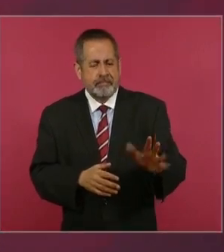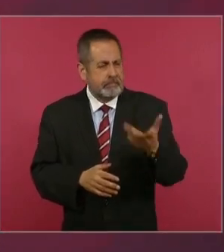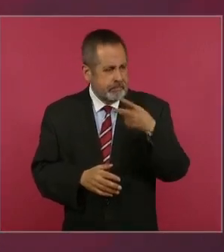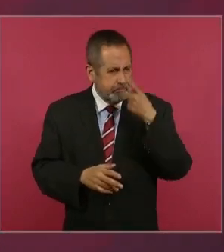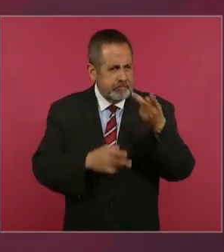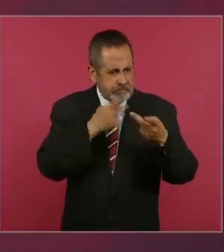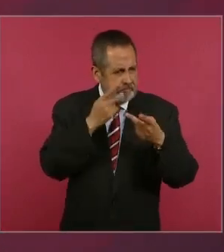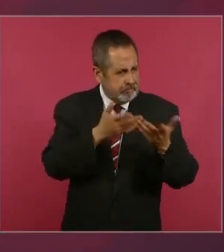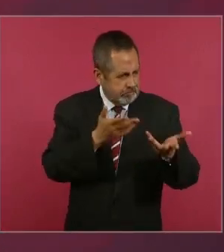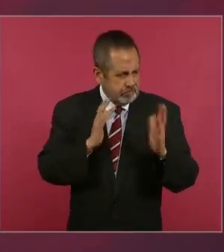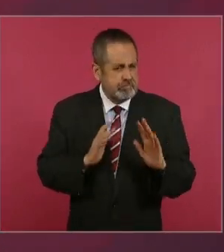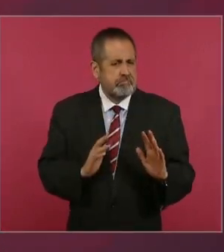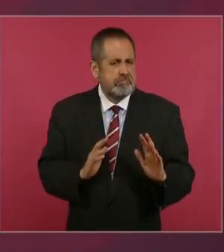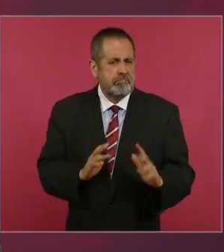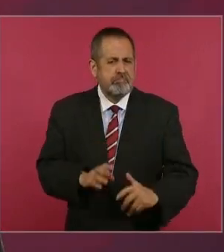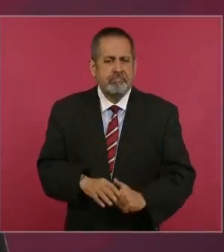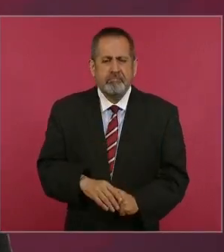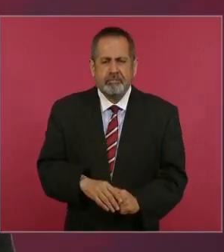haber